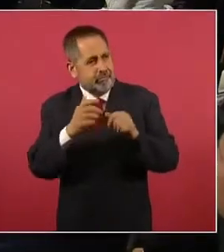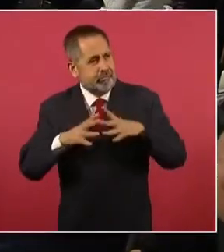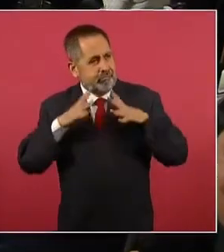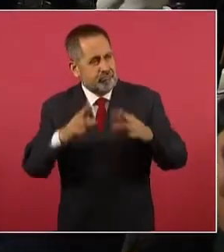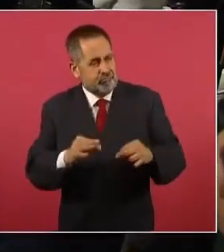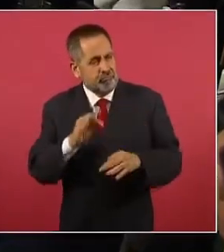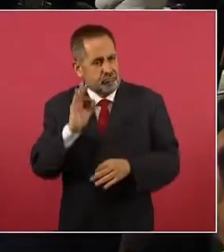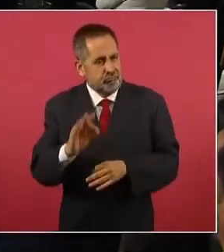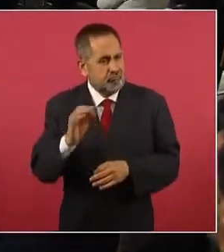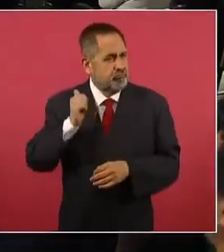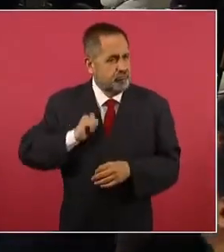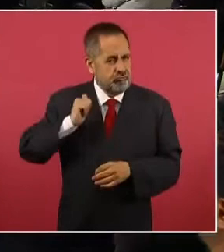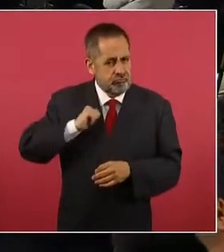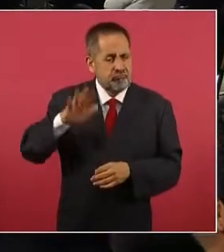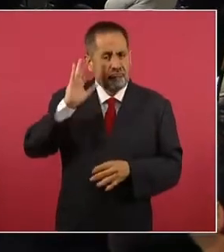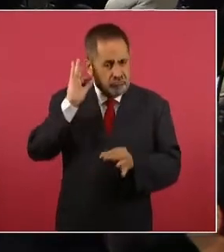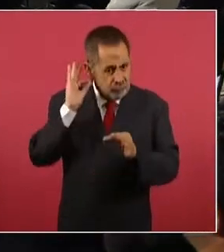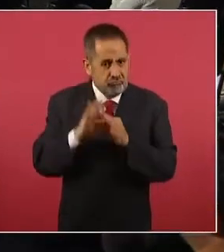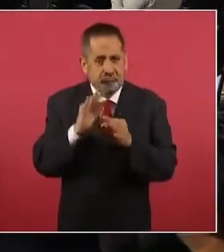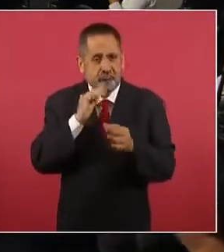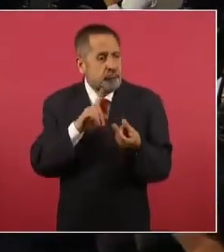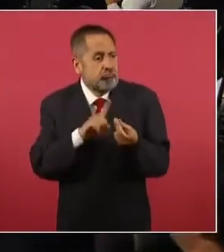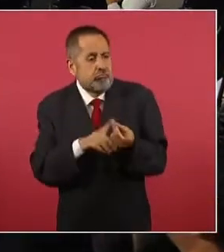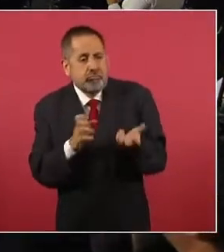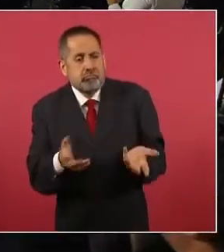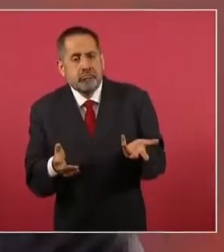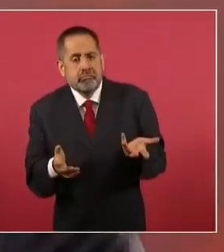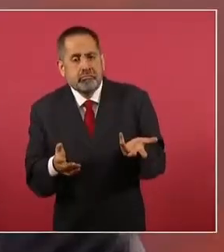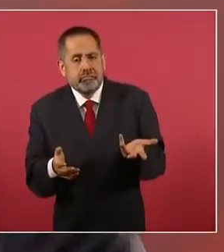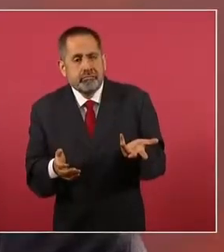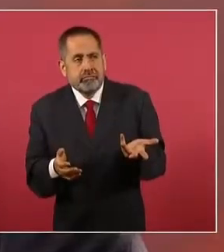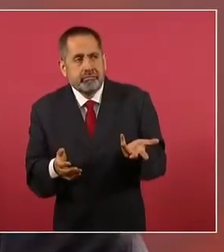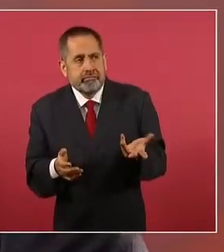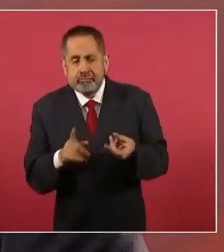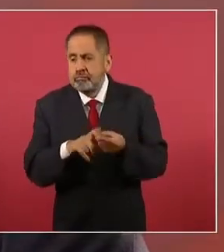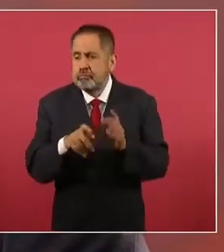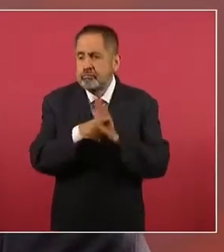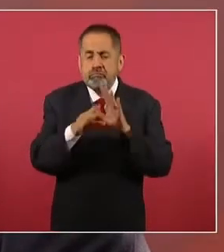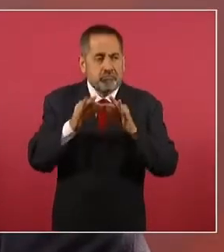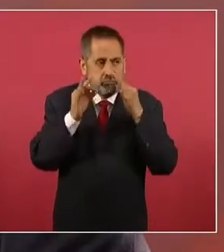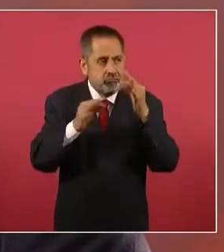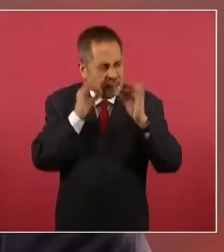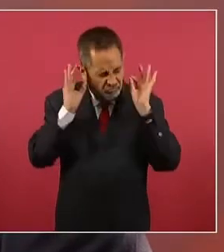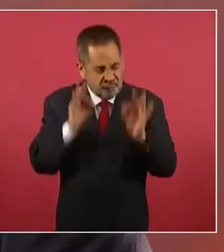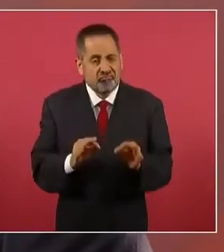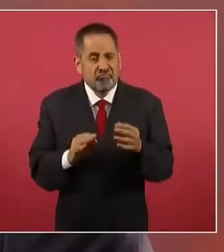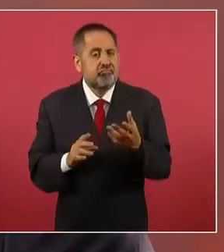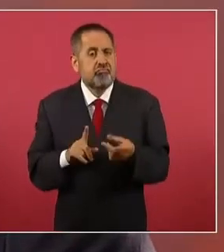como nación